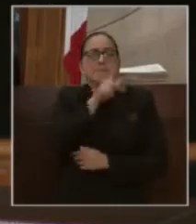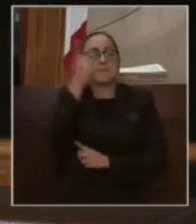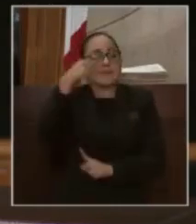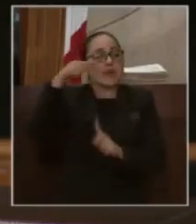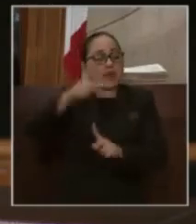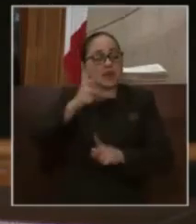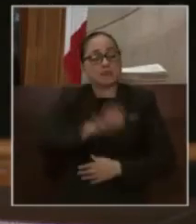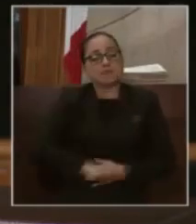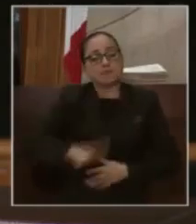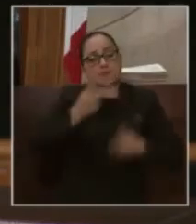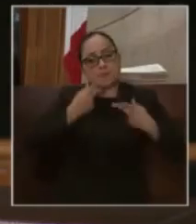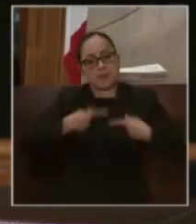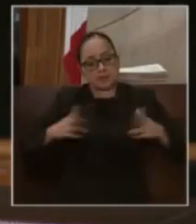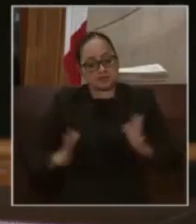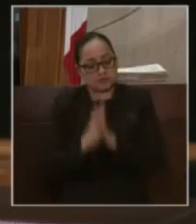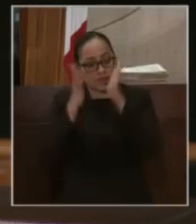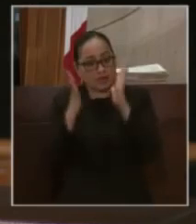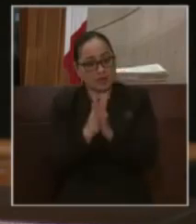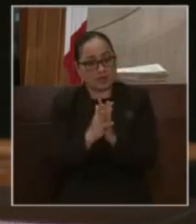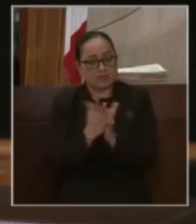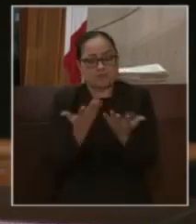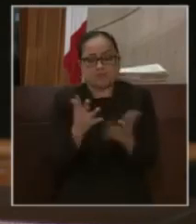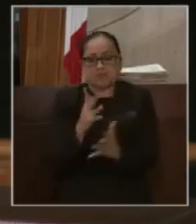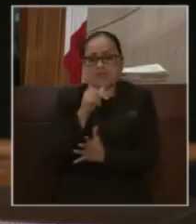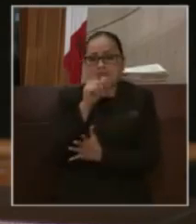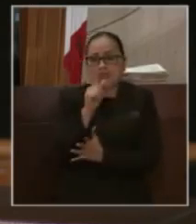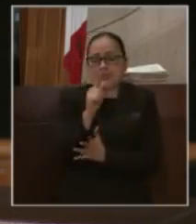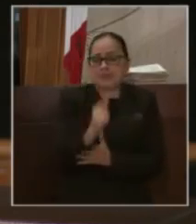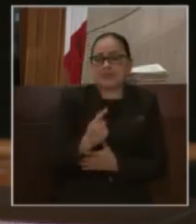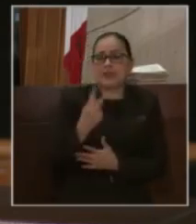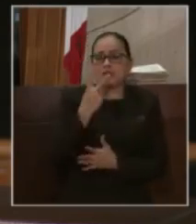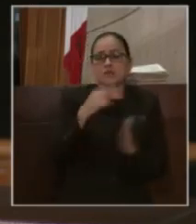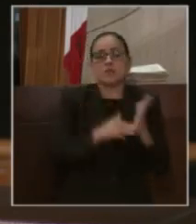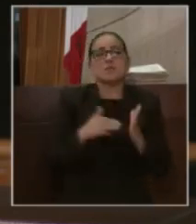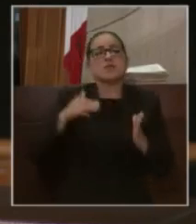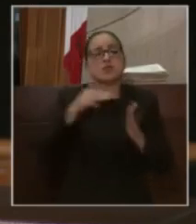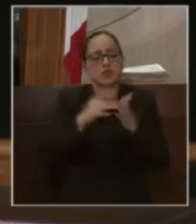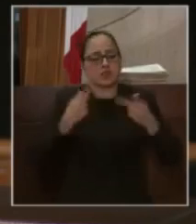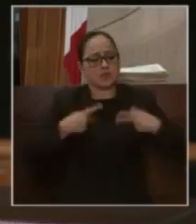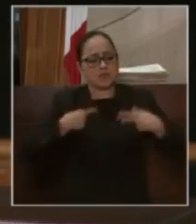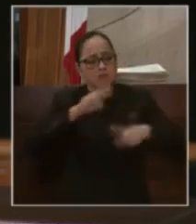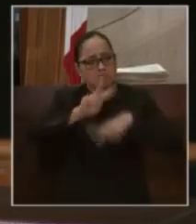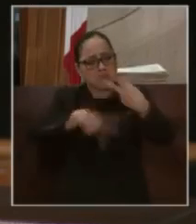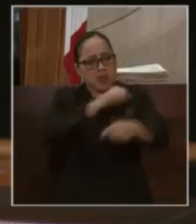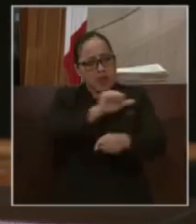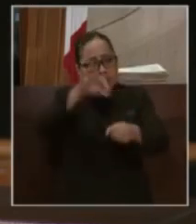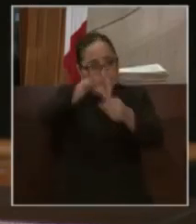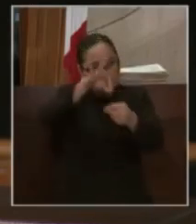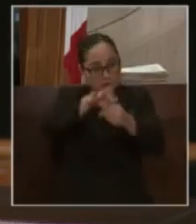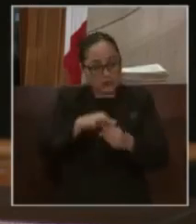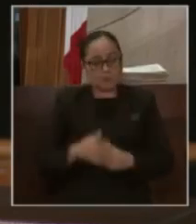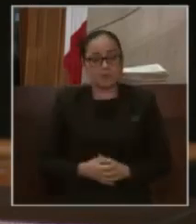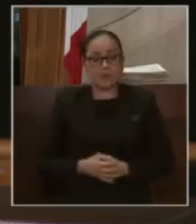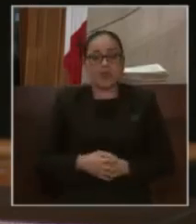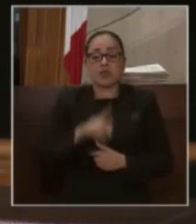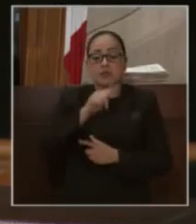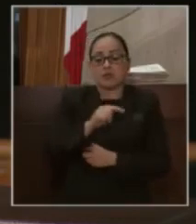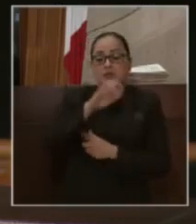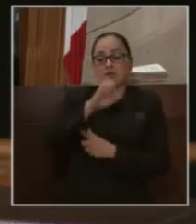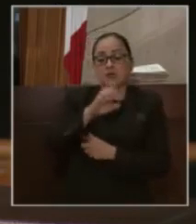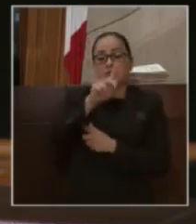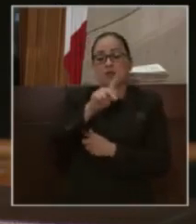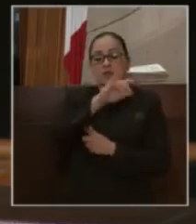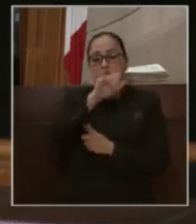la participación y votación de casi 72 millones de electores. El Tribunal Electoral del